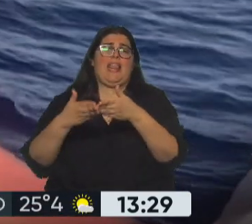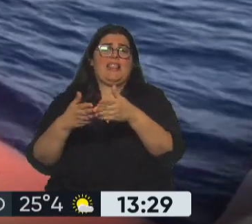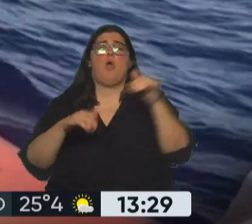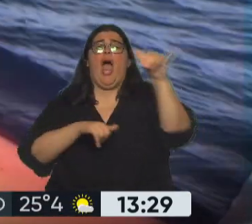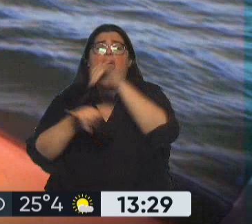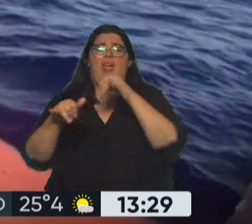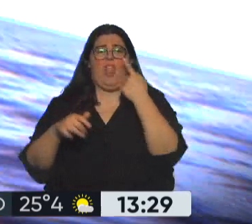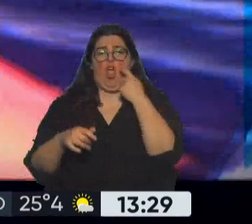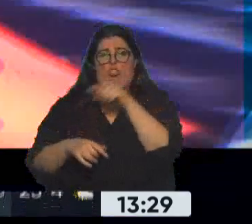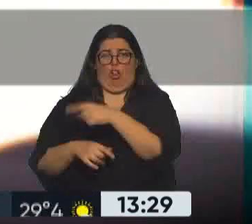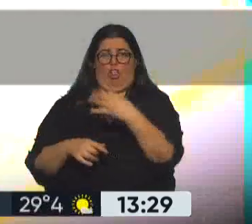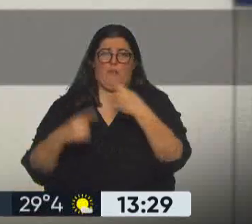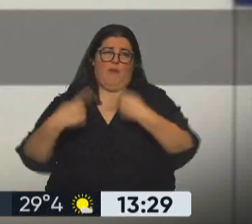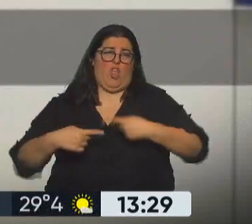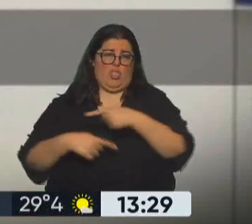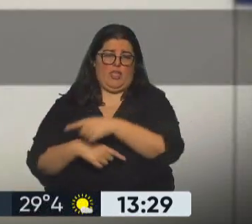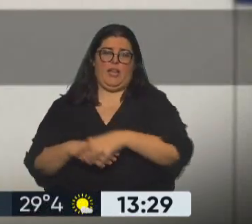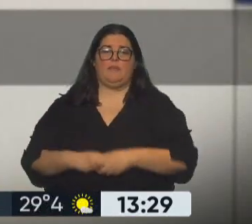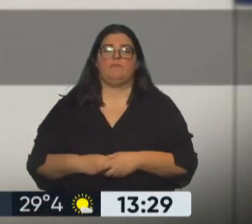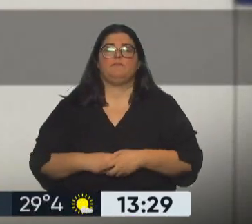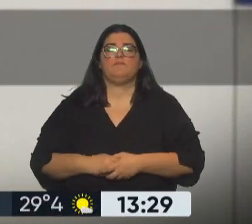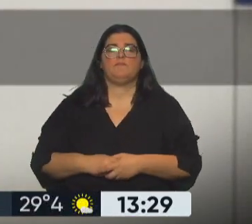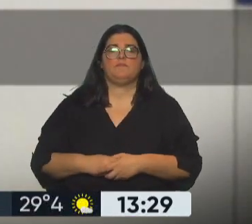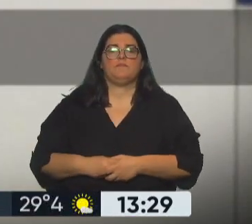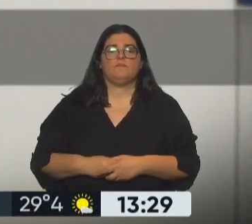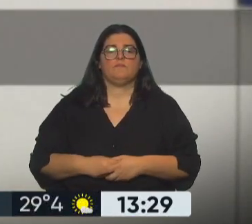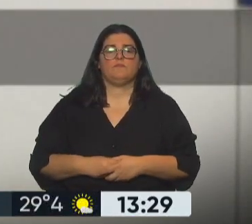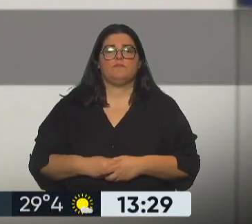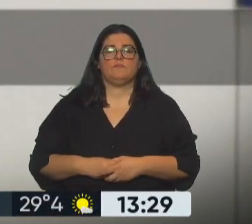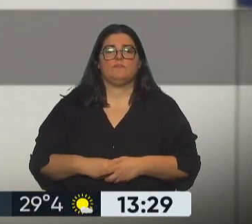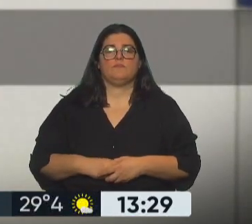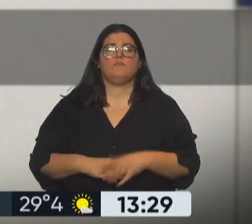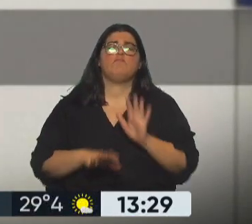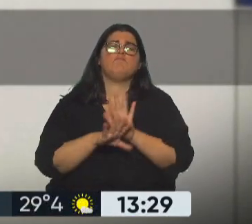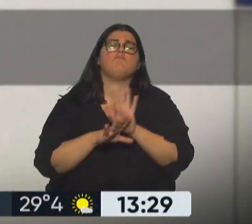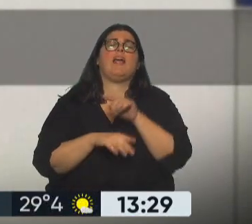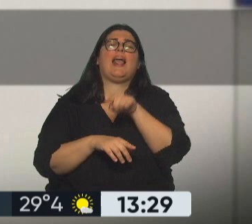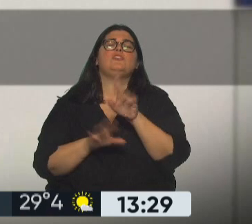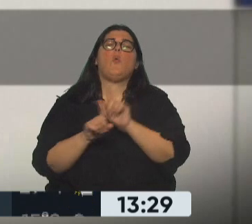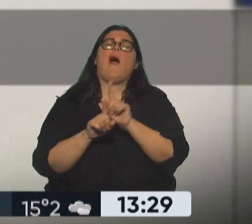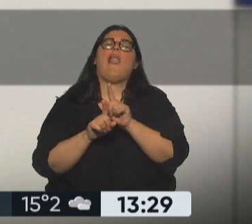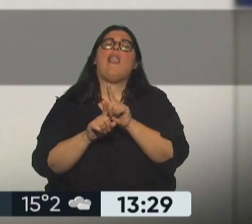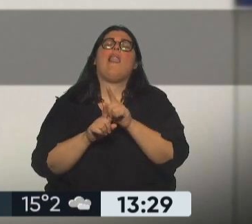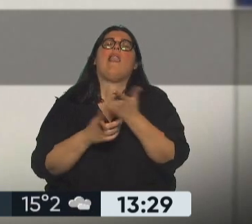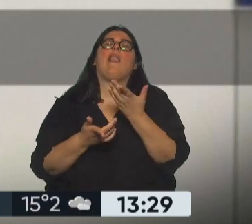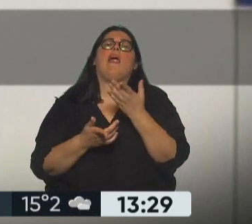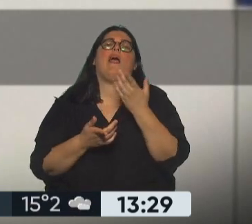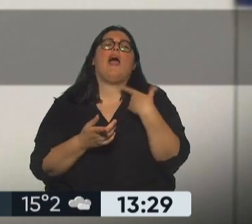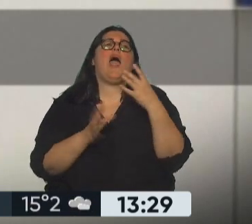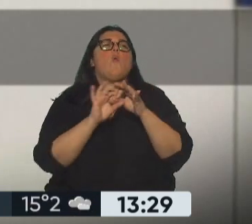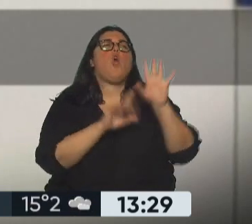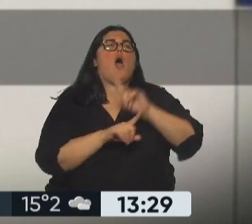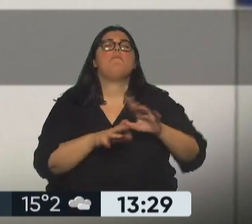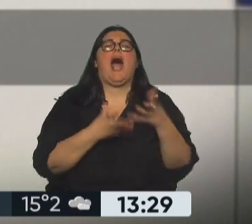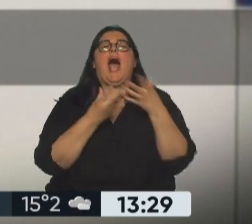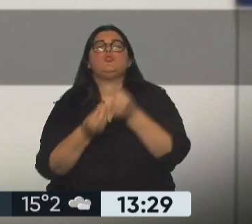Frontex. Ma voglio dire che io non considero questo tanto un gesto di solidarietà dell'Europa verso l'Italia, lo considero